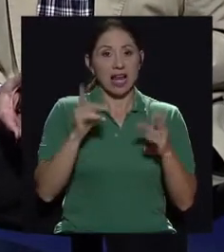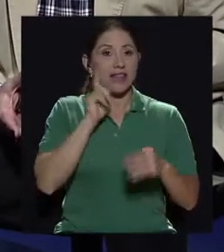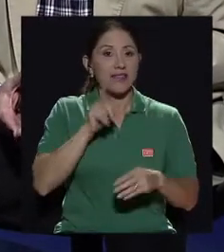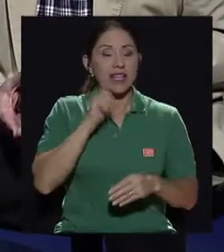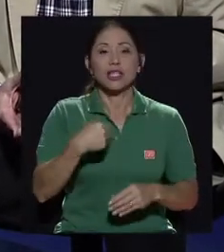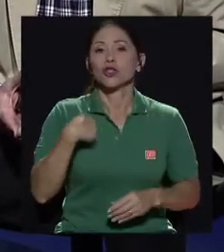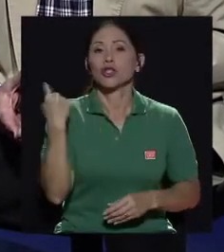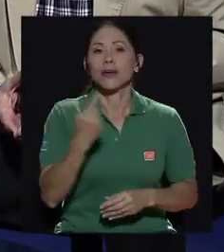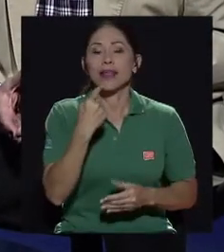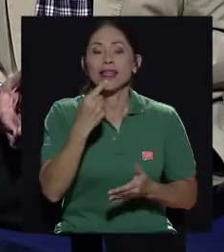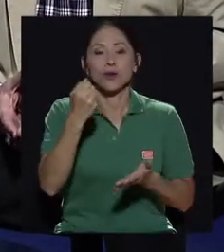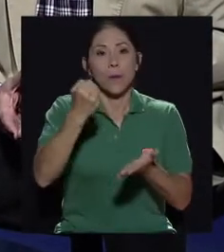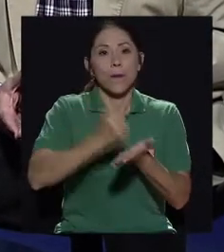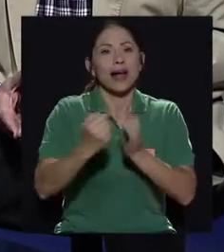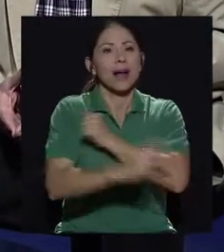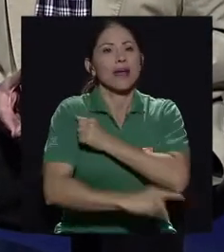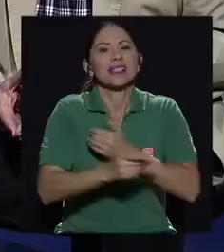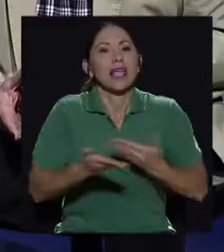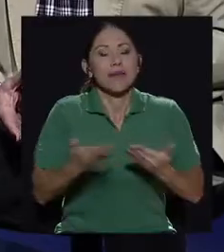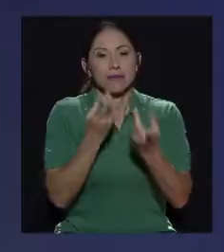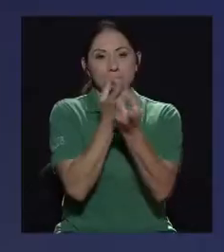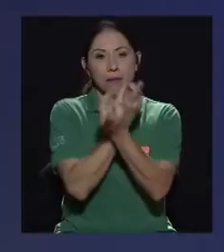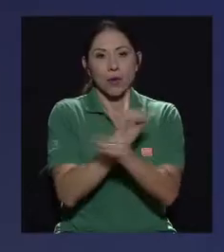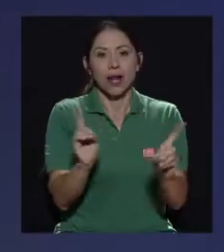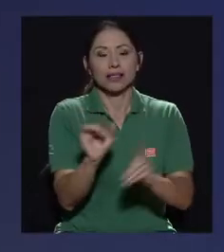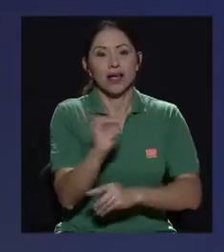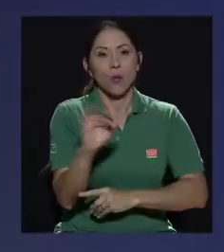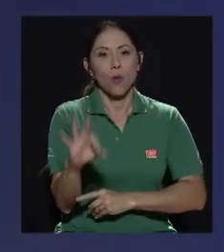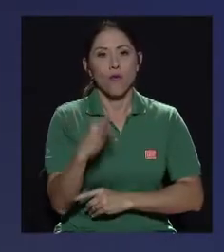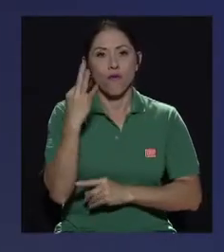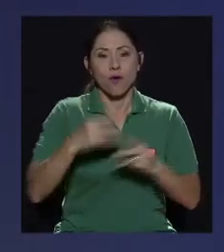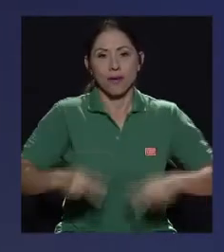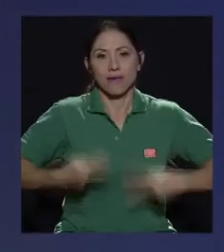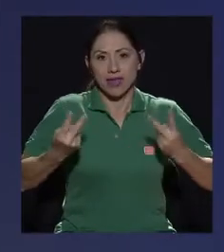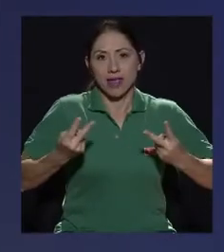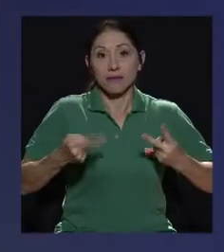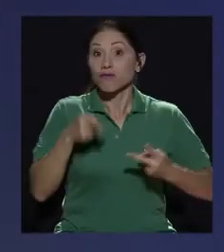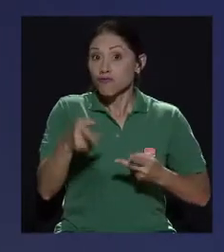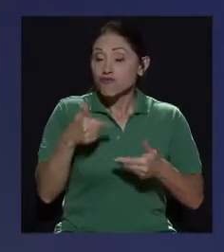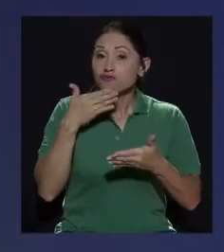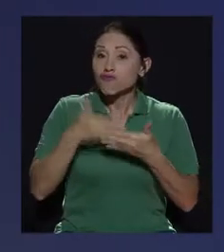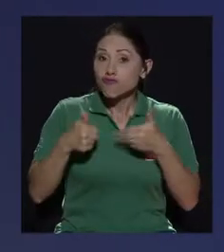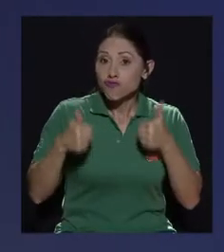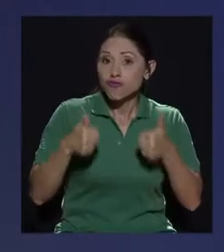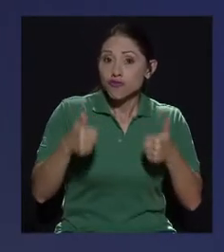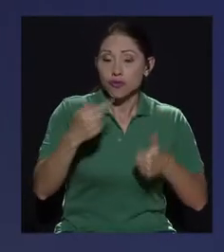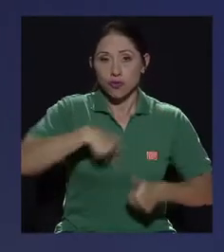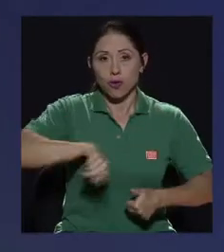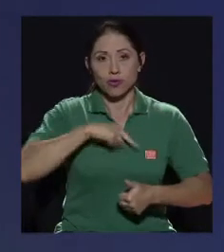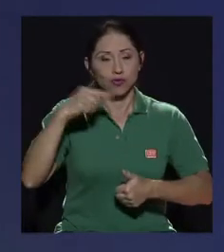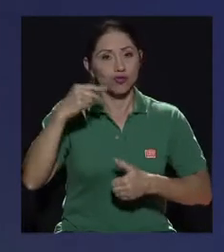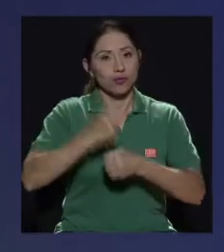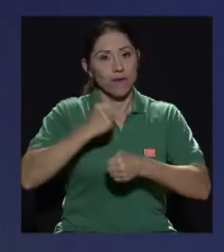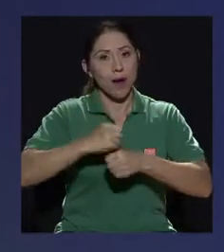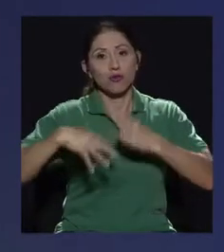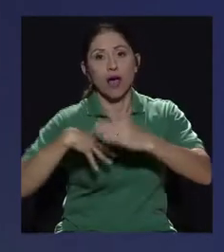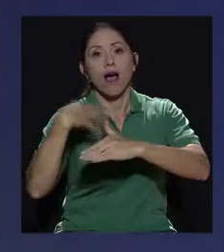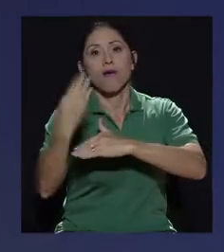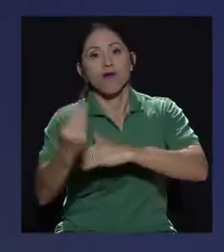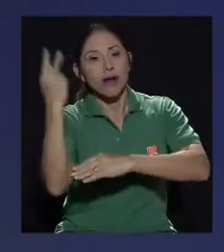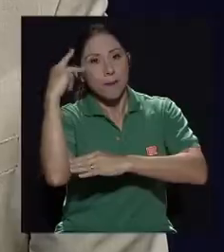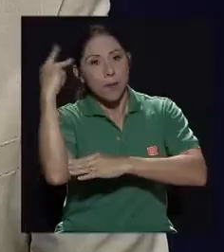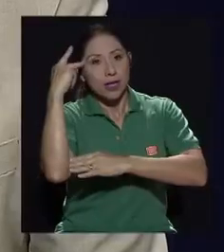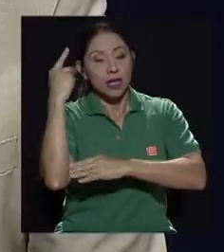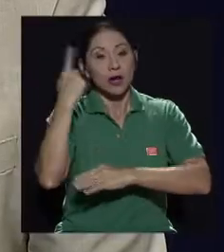he dicho que la marca país es la democracia como forma de vida y eso a nosotros pues nos sirve mucho a la hora de que trabajamos en política afuera porque tratamos